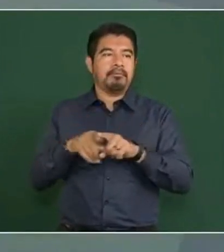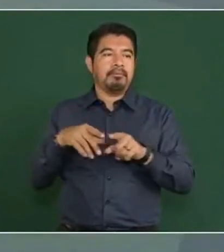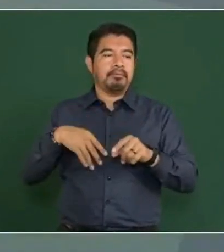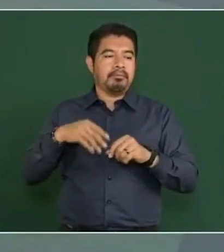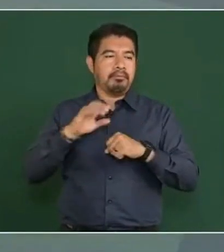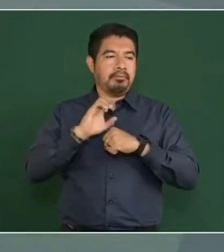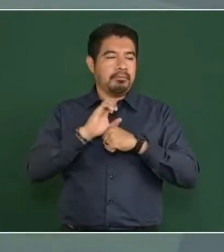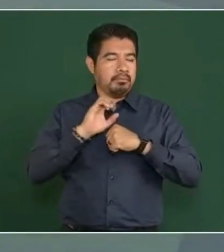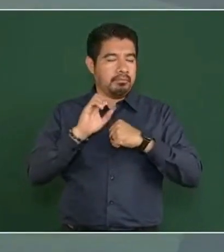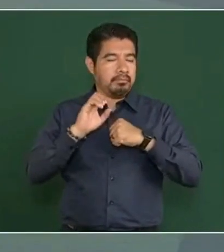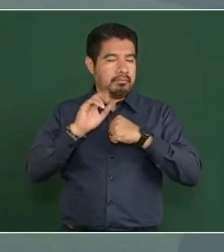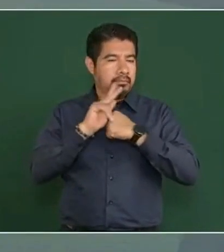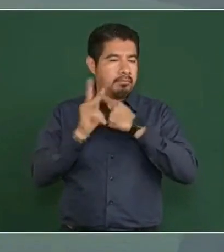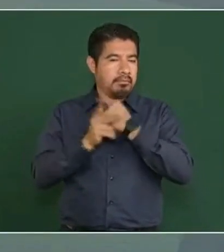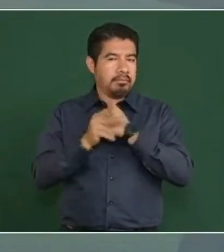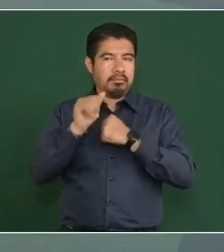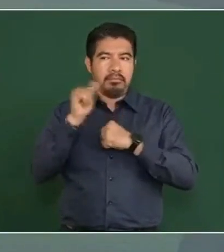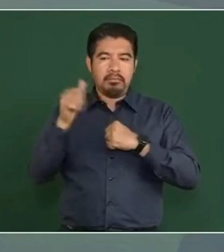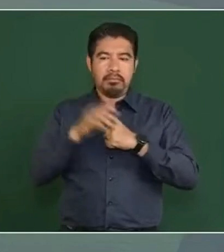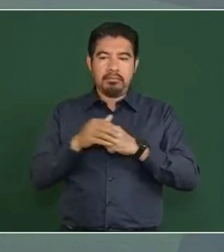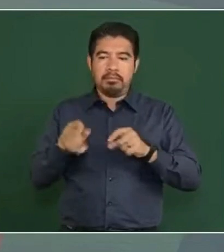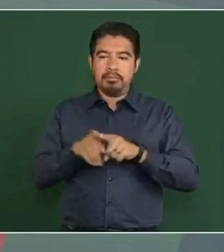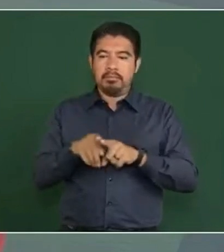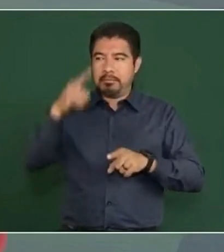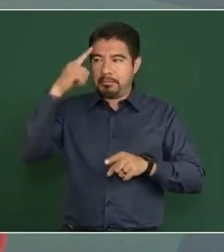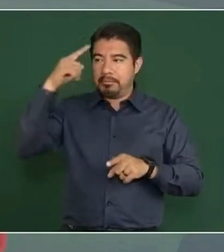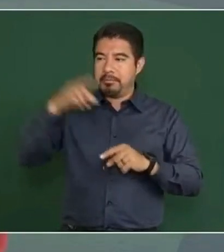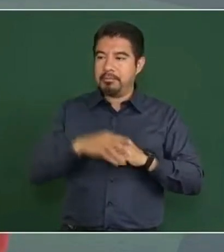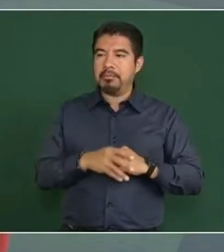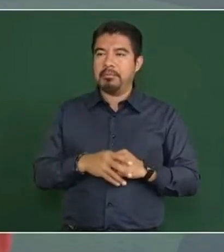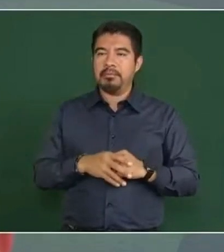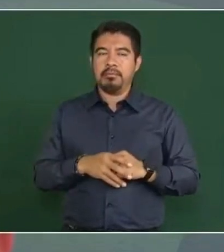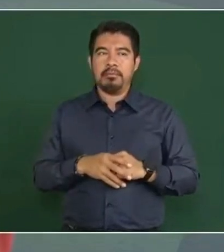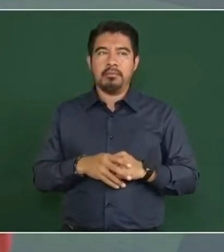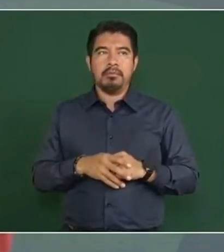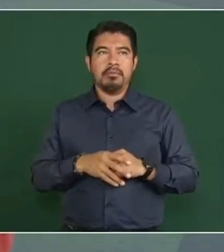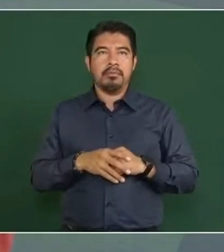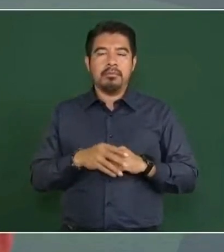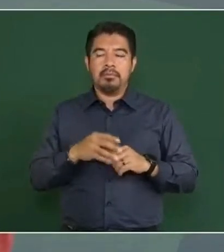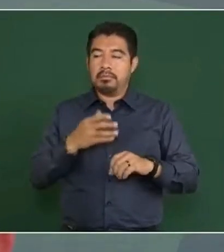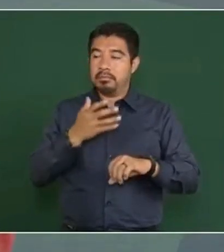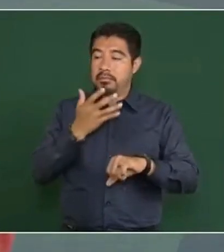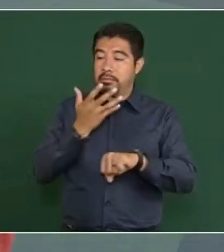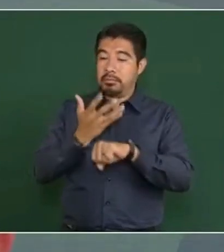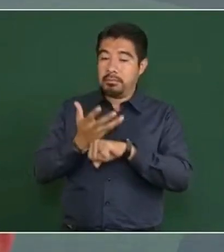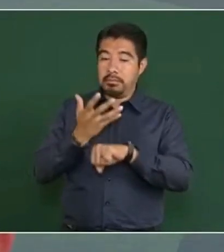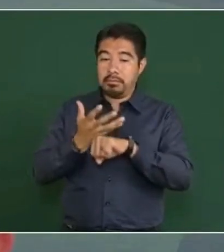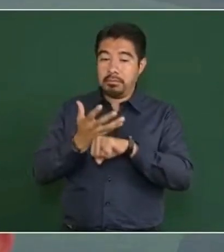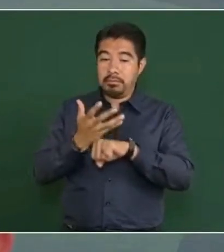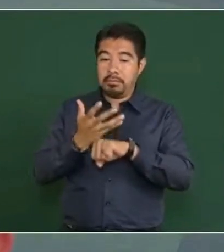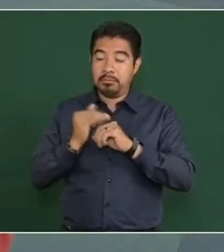eso. En Estados Unidos poco a poco han ido entendiendo